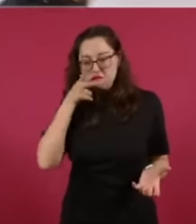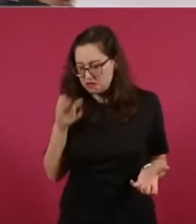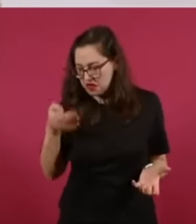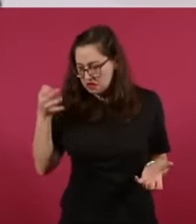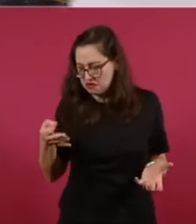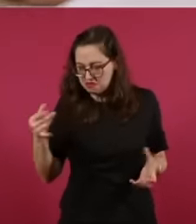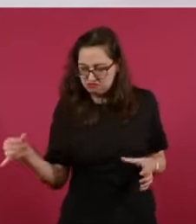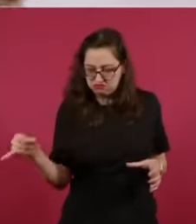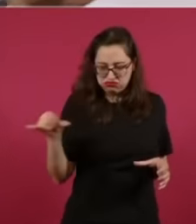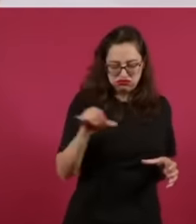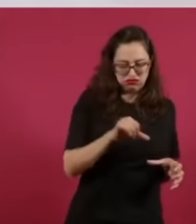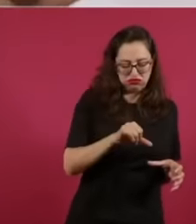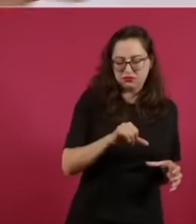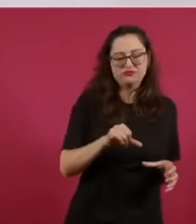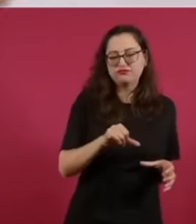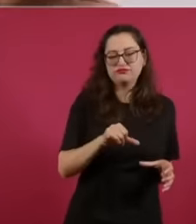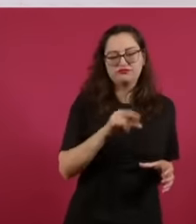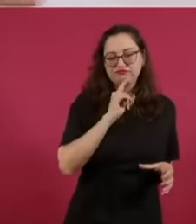porque fue una sacudida,